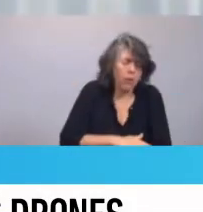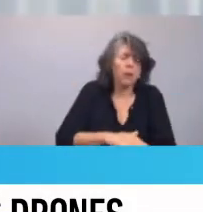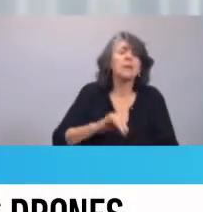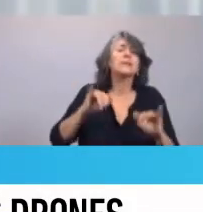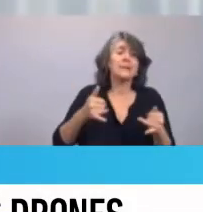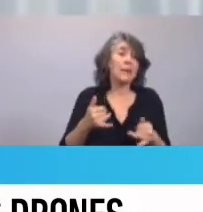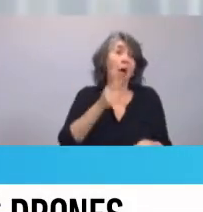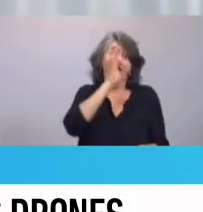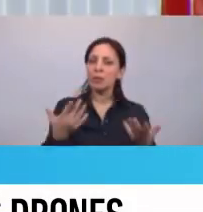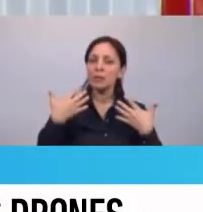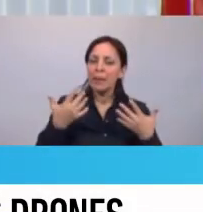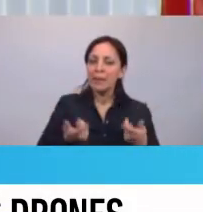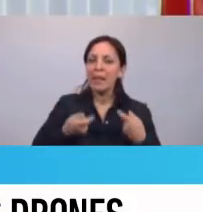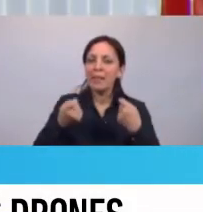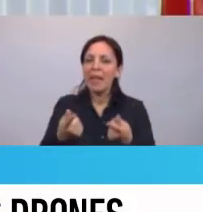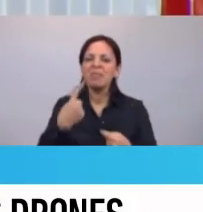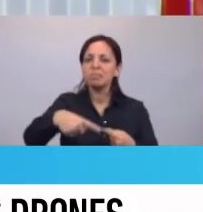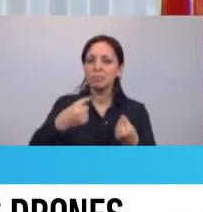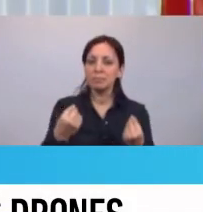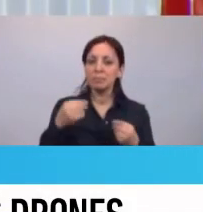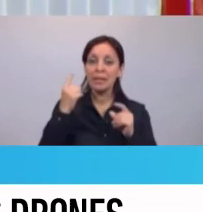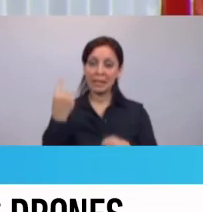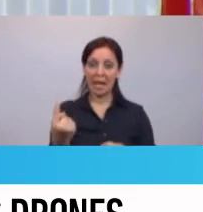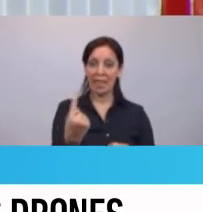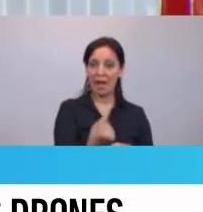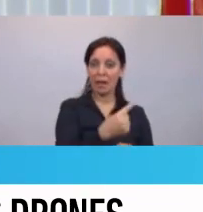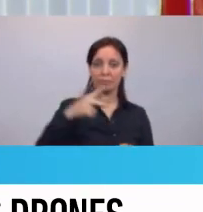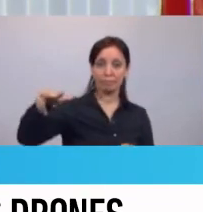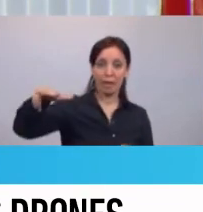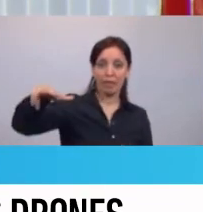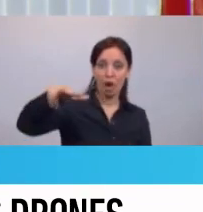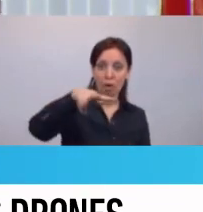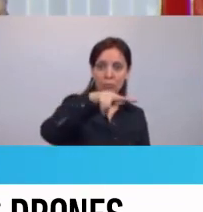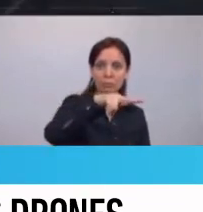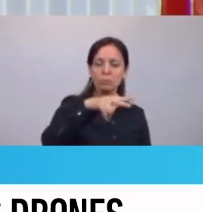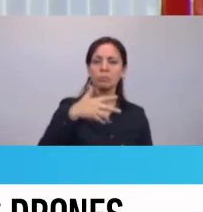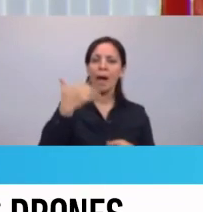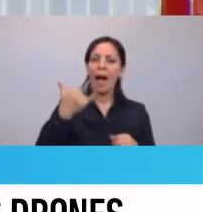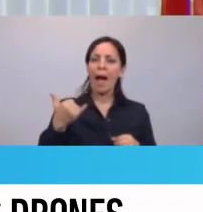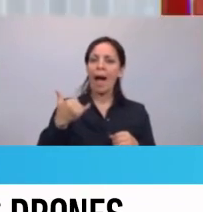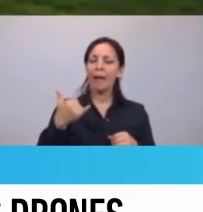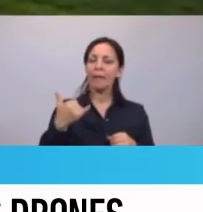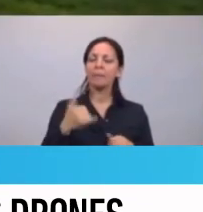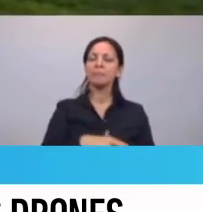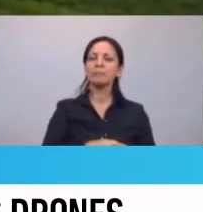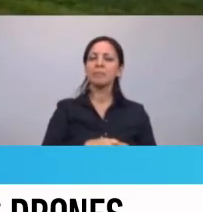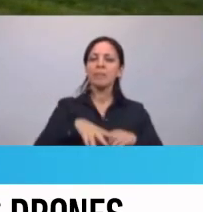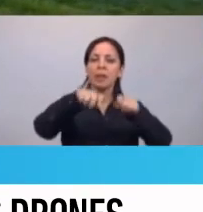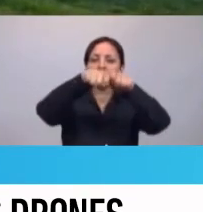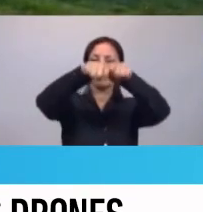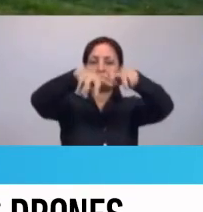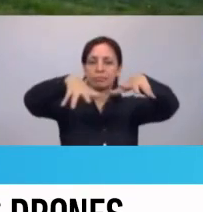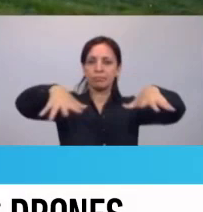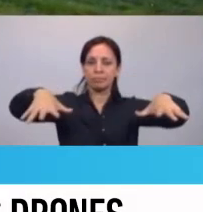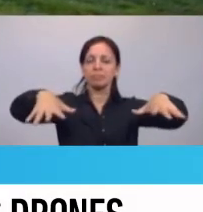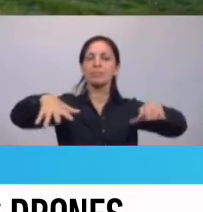nunca se equivoca cada uno de estos aparatos tienen un Rango de transmisión de imagen